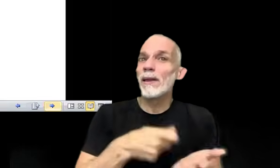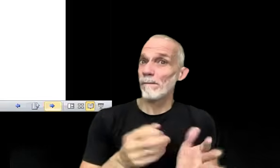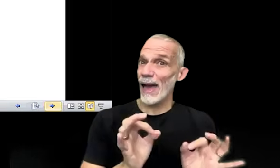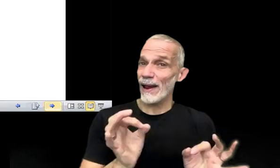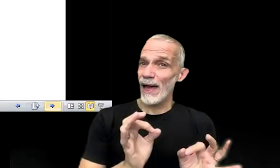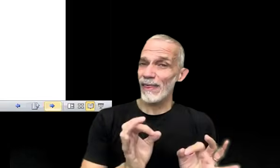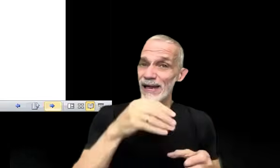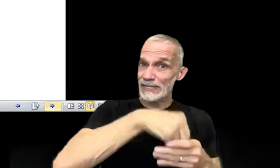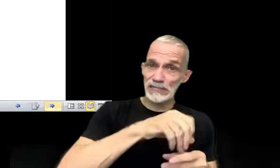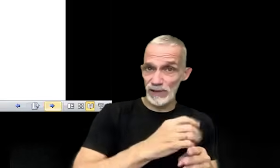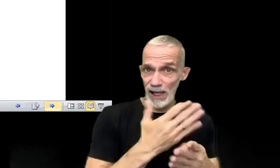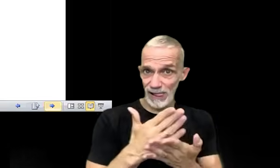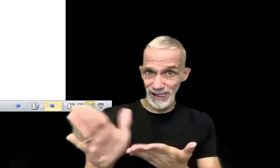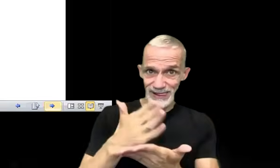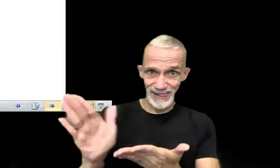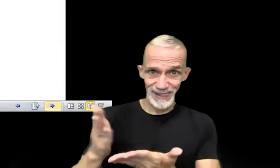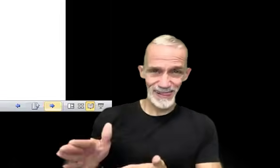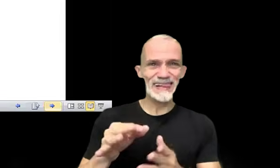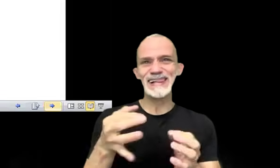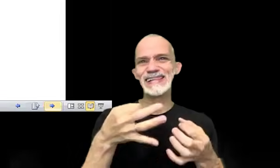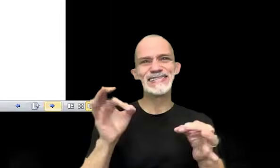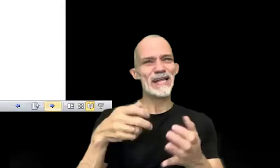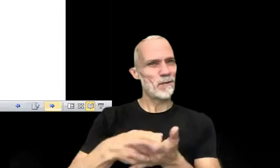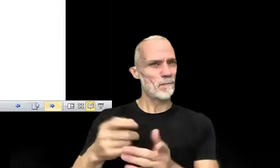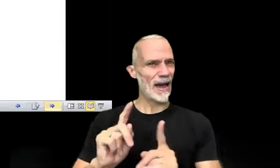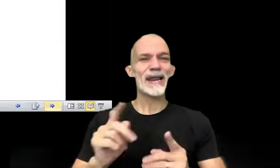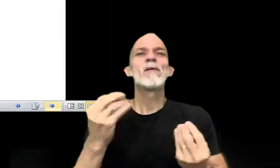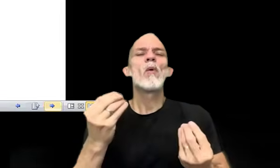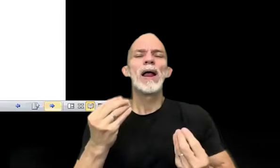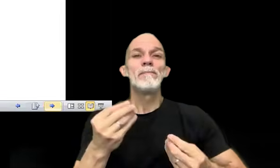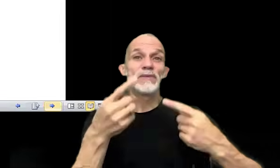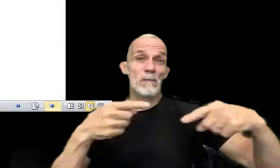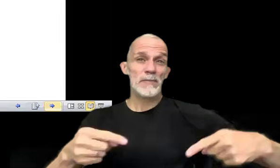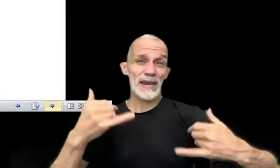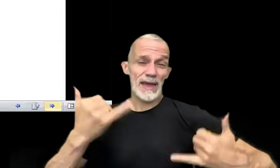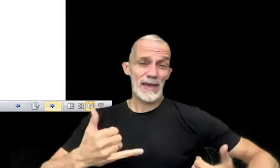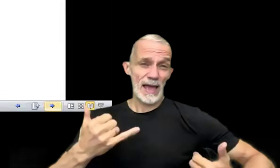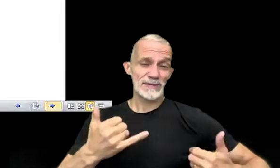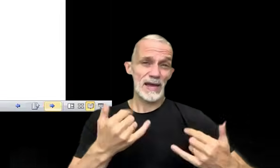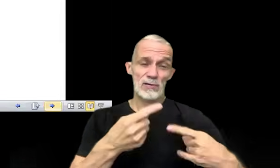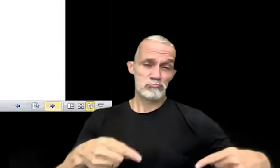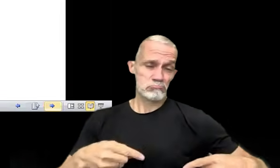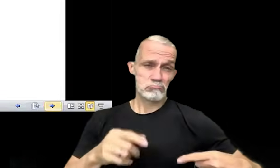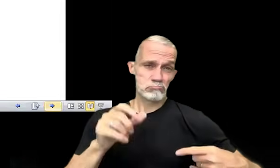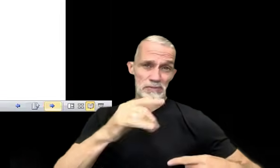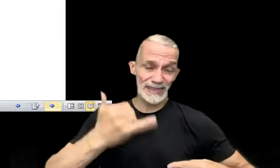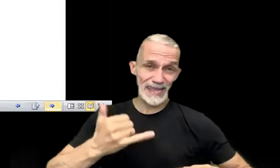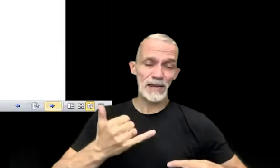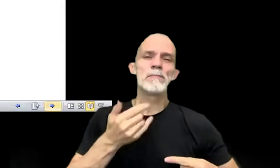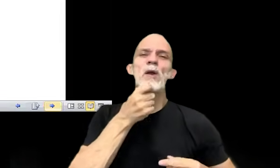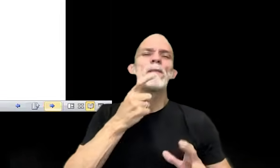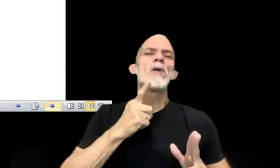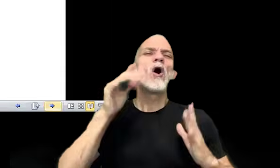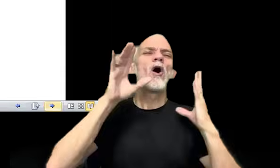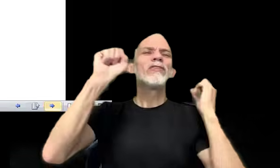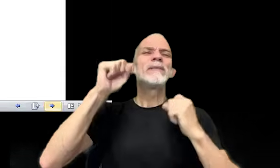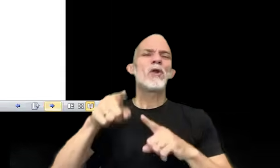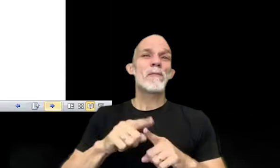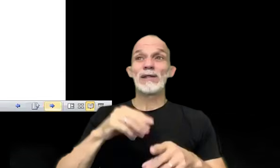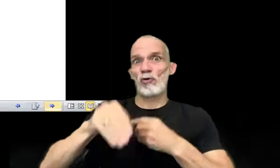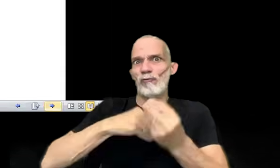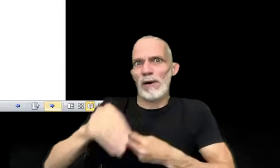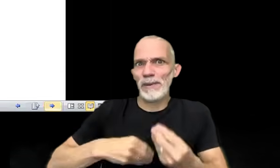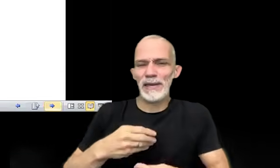bienes exentos en el impuesto a los bienes personales? Van a ser los bienes que tengan los diplomáticos y